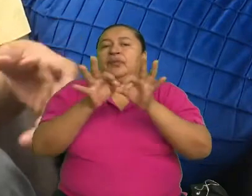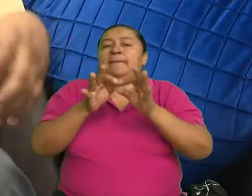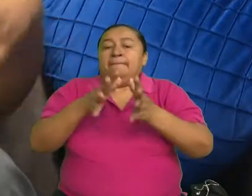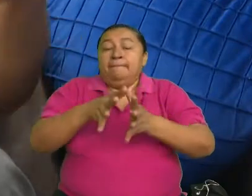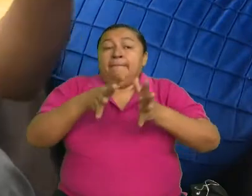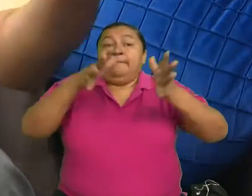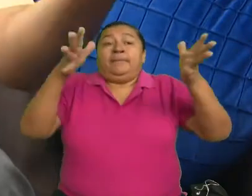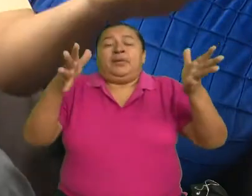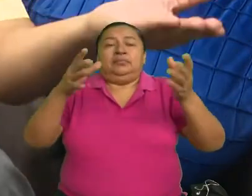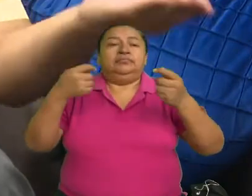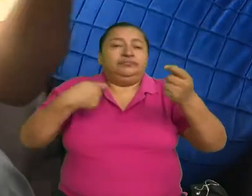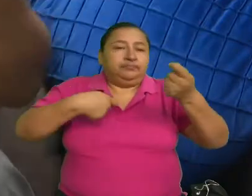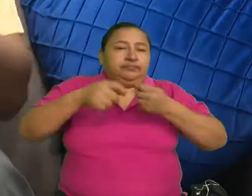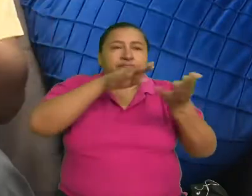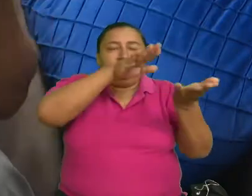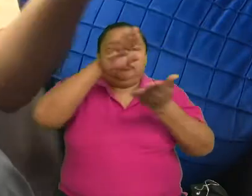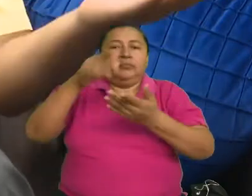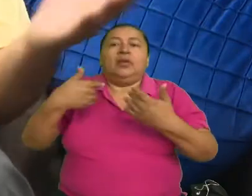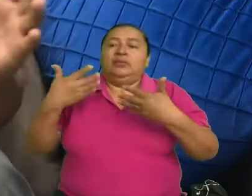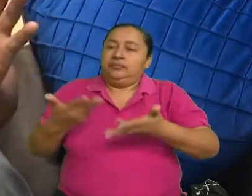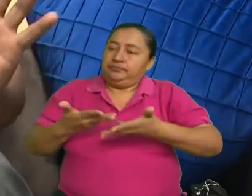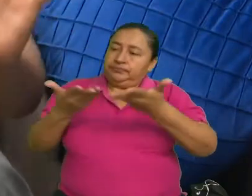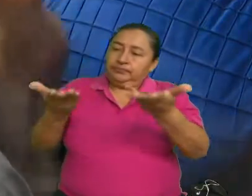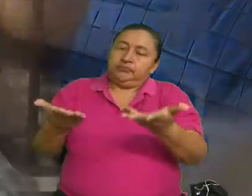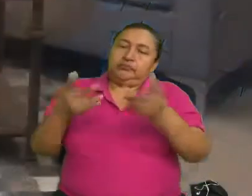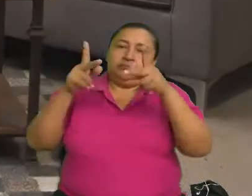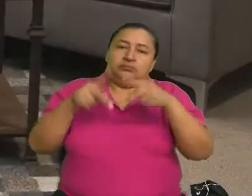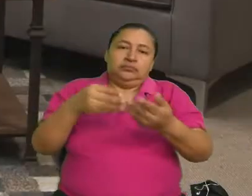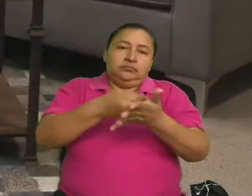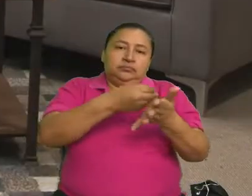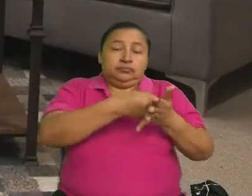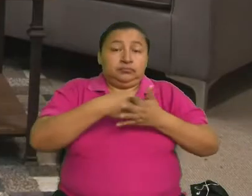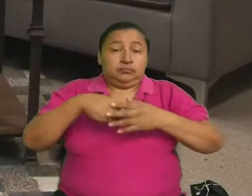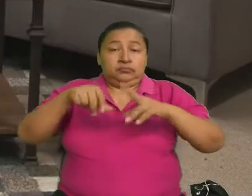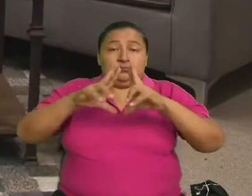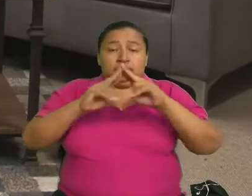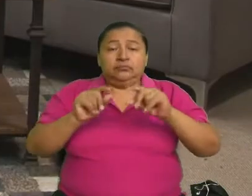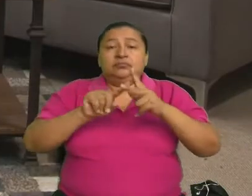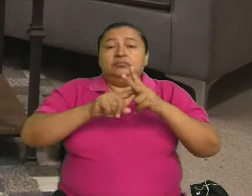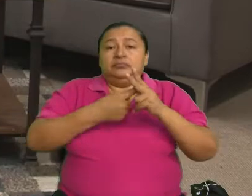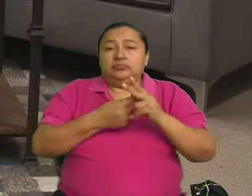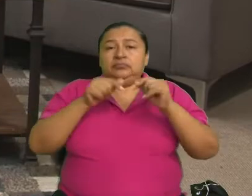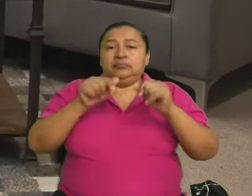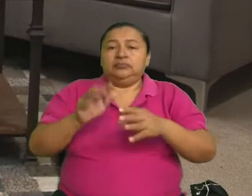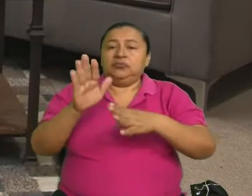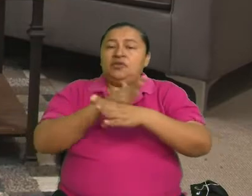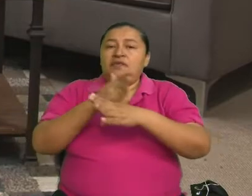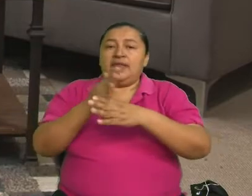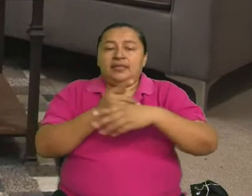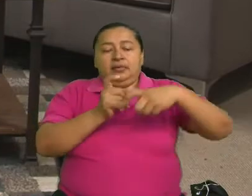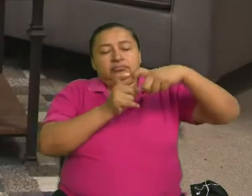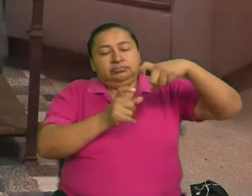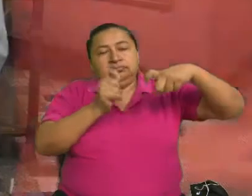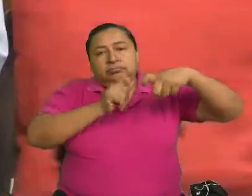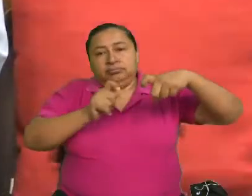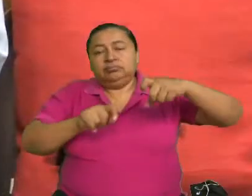producción para que esté disponible para el consumo nacional y a partir de eso ir construyendo las variadas recetas que ya